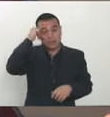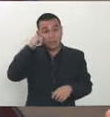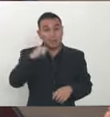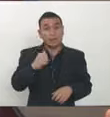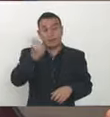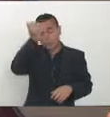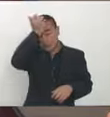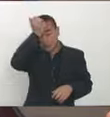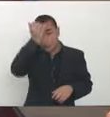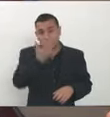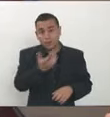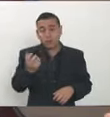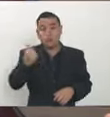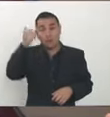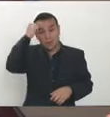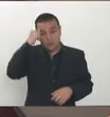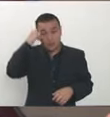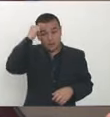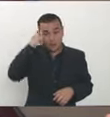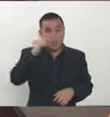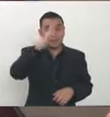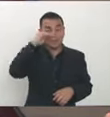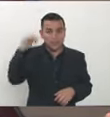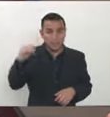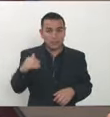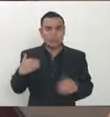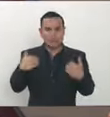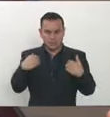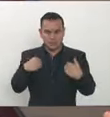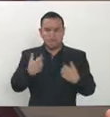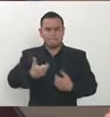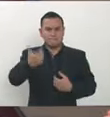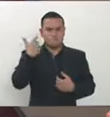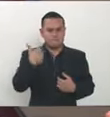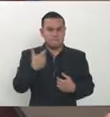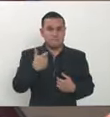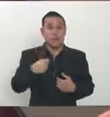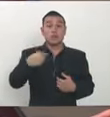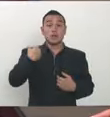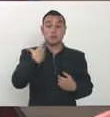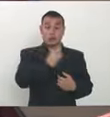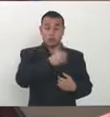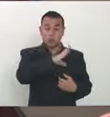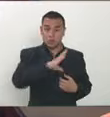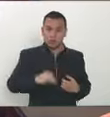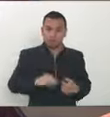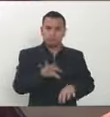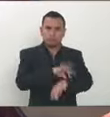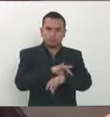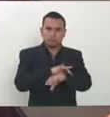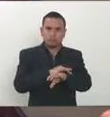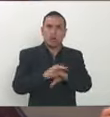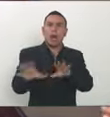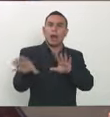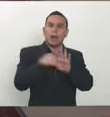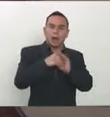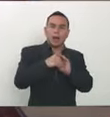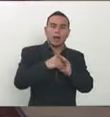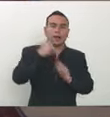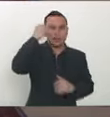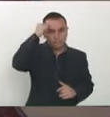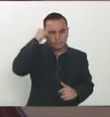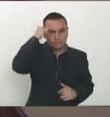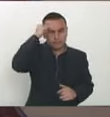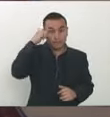otros. Aprendamos de los países que tienen más dinero que nosotros, que tienen más recursos que nosotros, que tienen un sistema de salud que nos lleva 100 años luz y que además es universal. Y